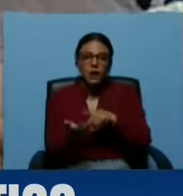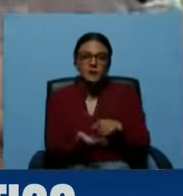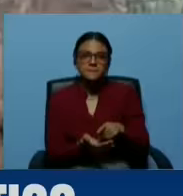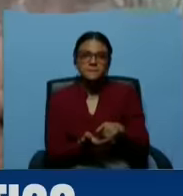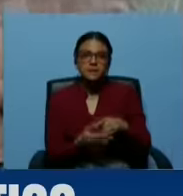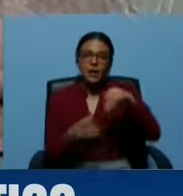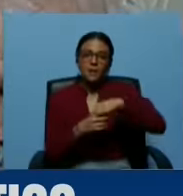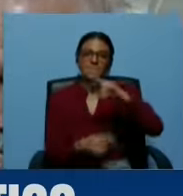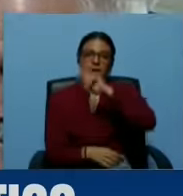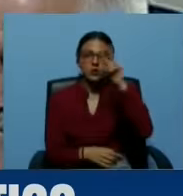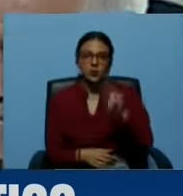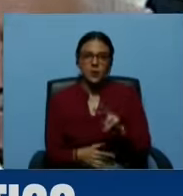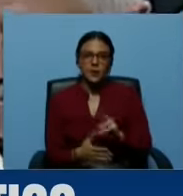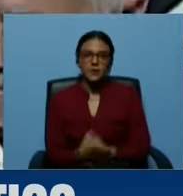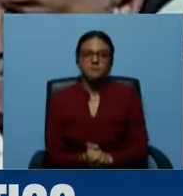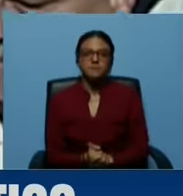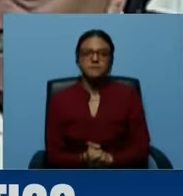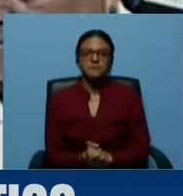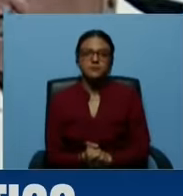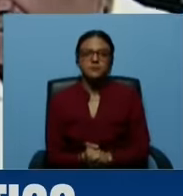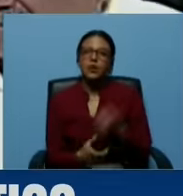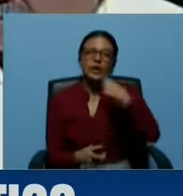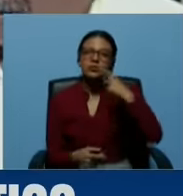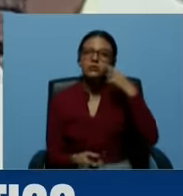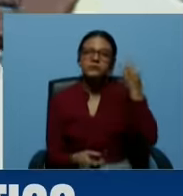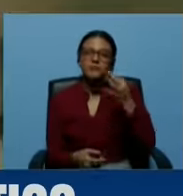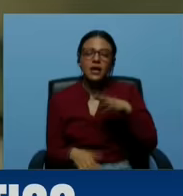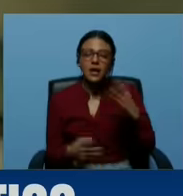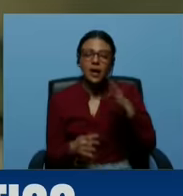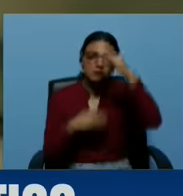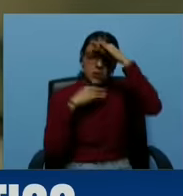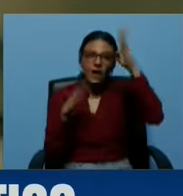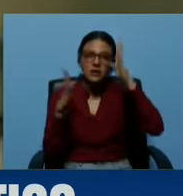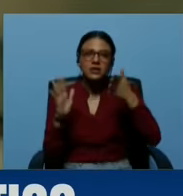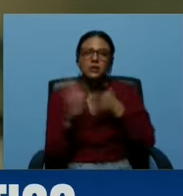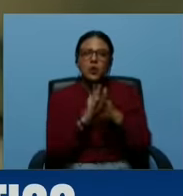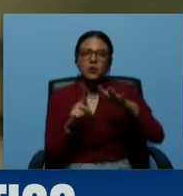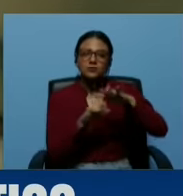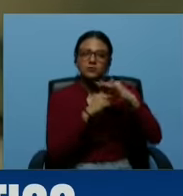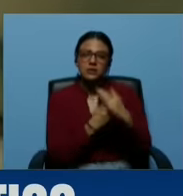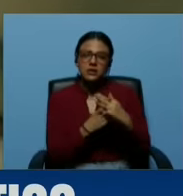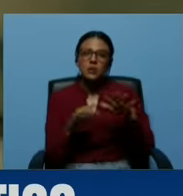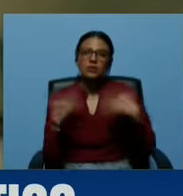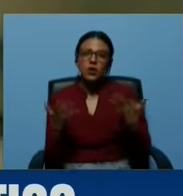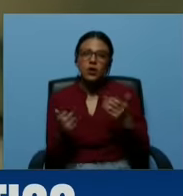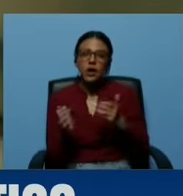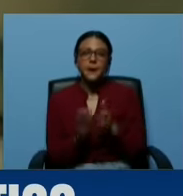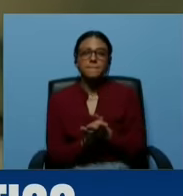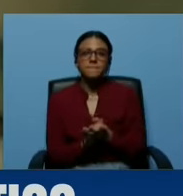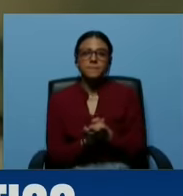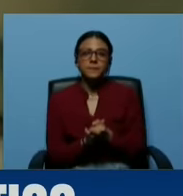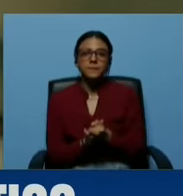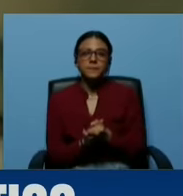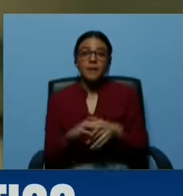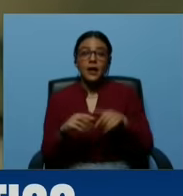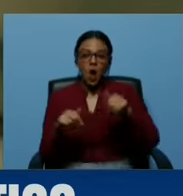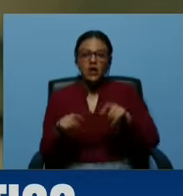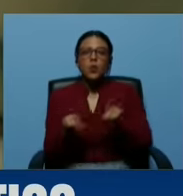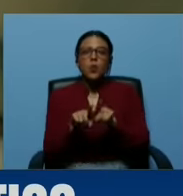en Venezuela. Para atender situaciones que están en el